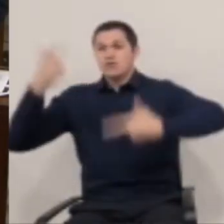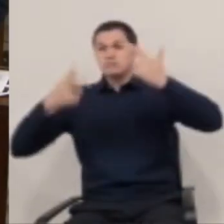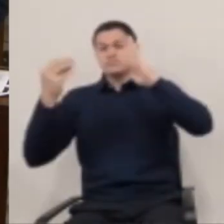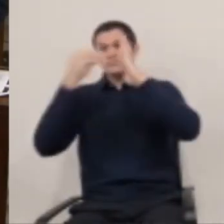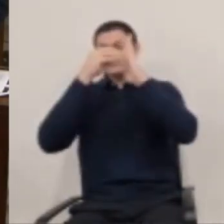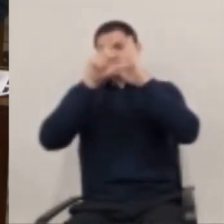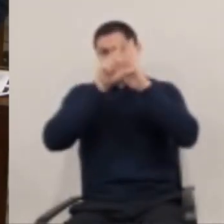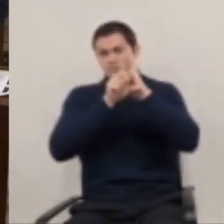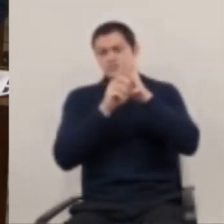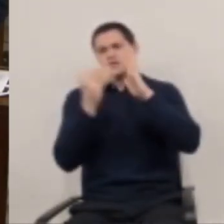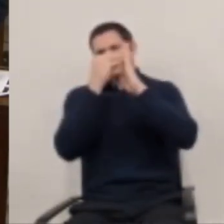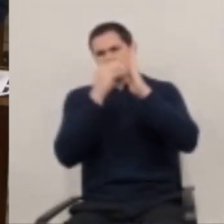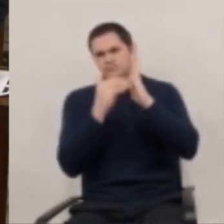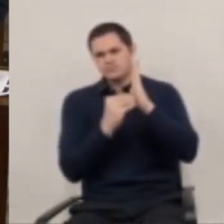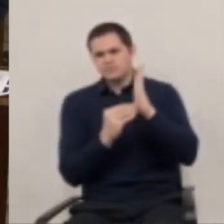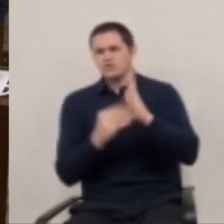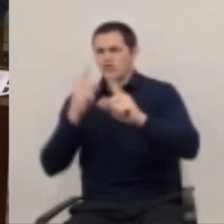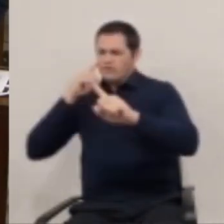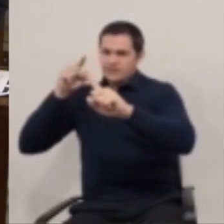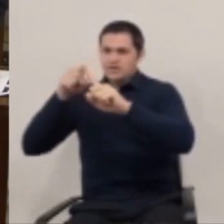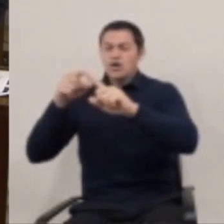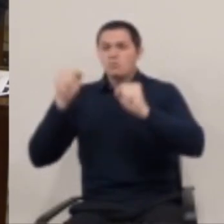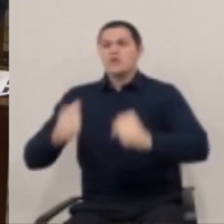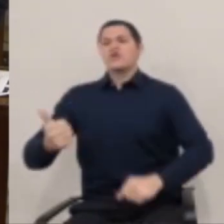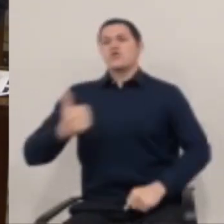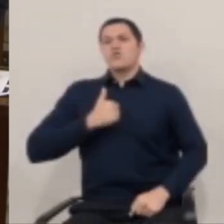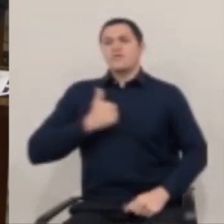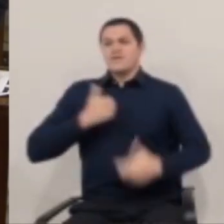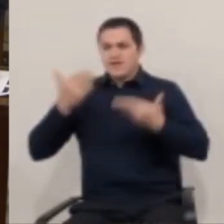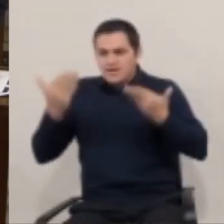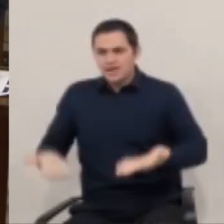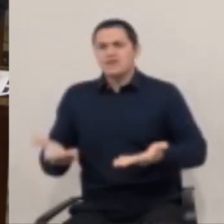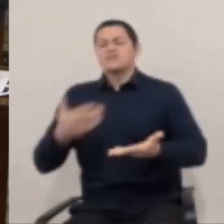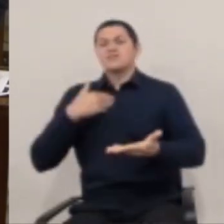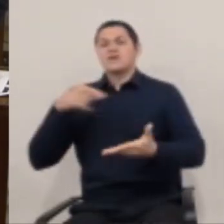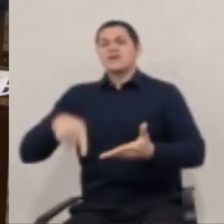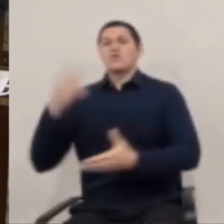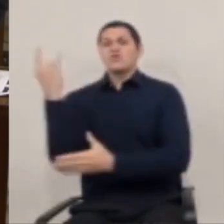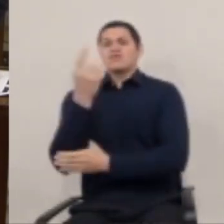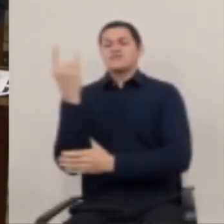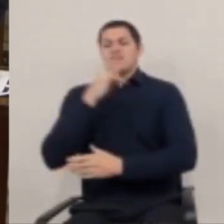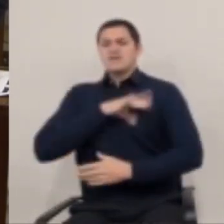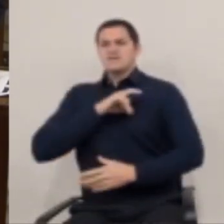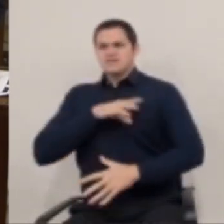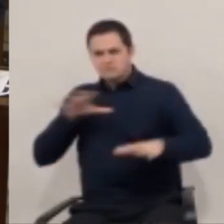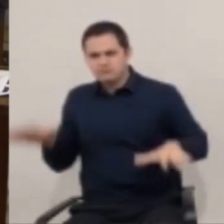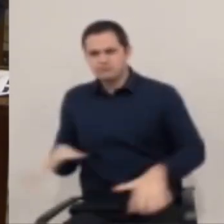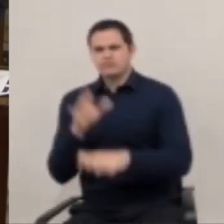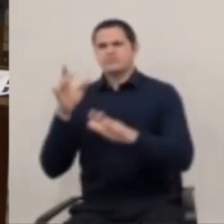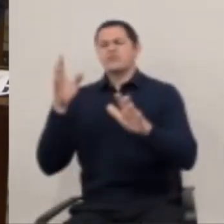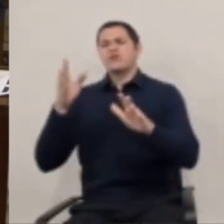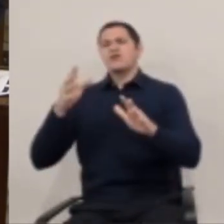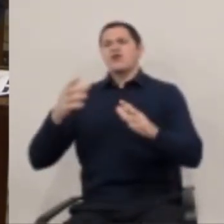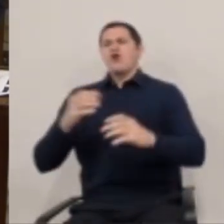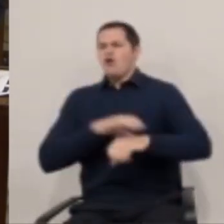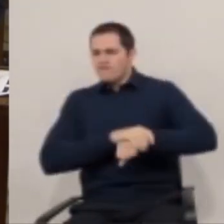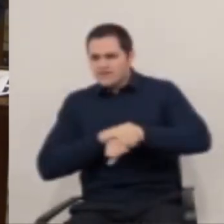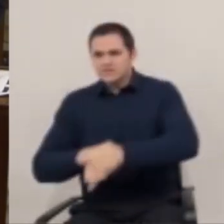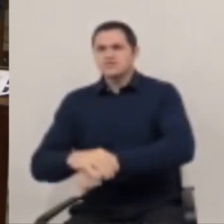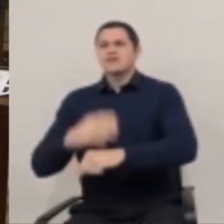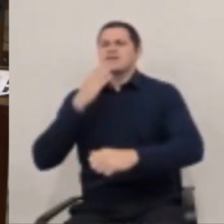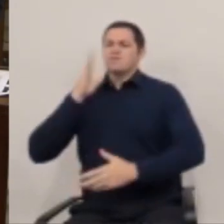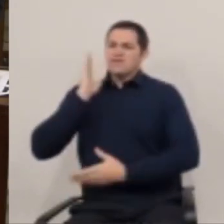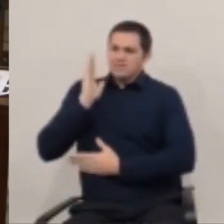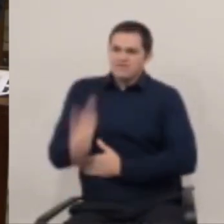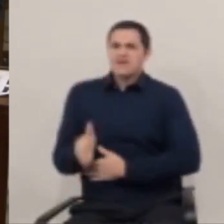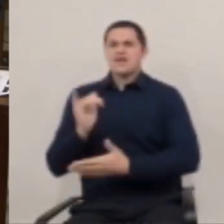objetivo general venir a cumplir e implementar cabalmente la Universidad de Chile los principios, obligaciones y deberes constitucionales y legales que